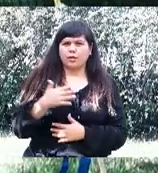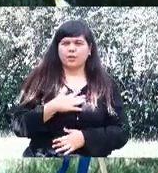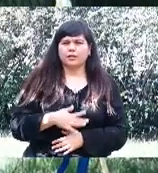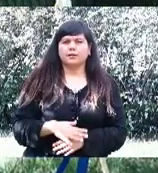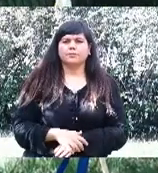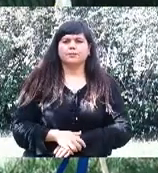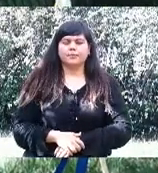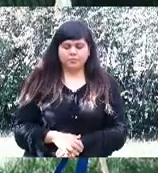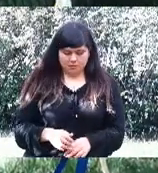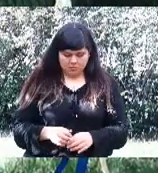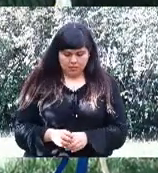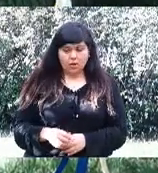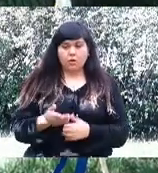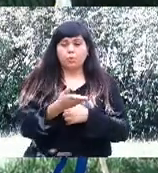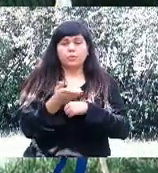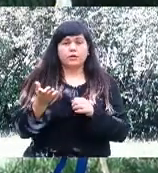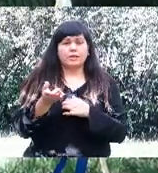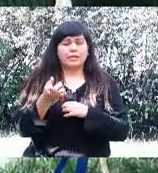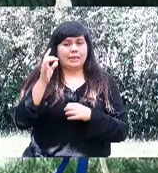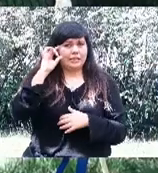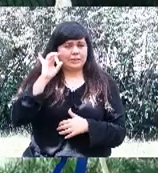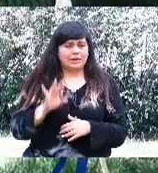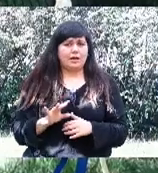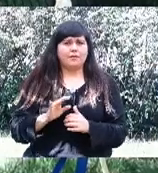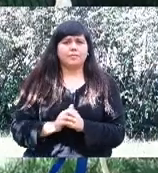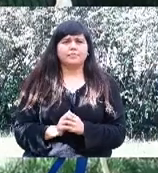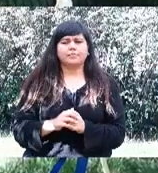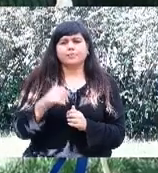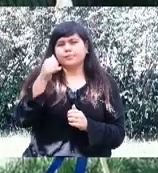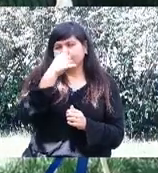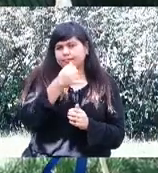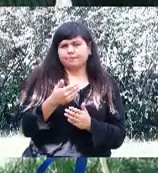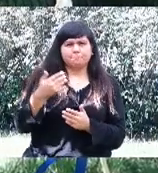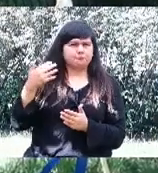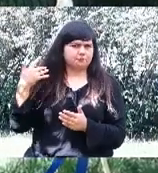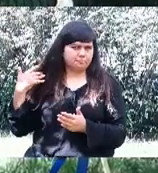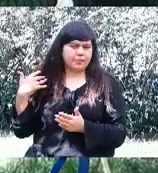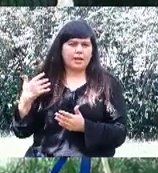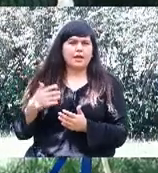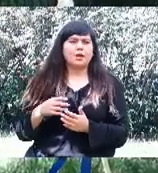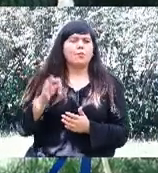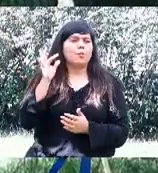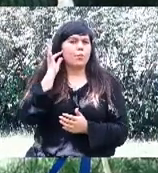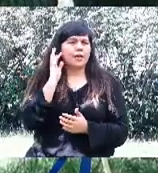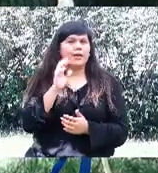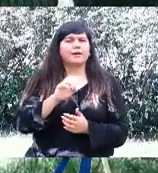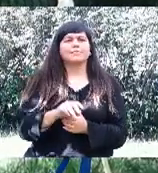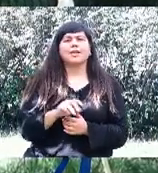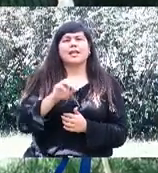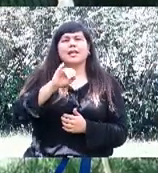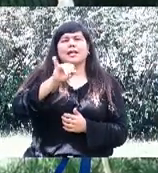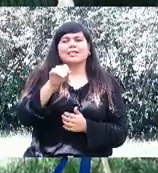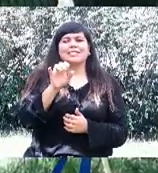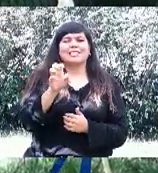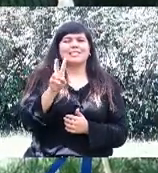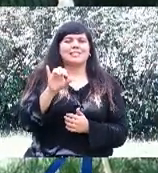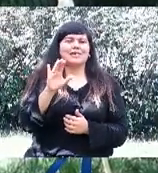importante como ustedes saben hace un tiempo nuestra querida Jessica sufrió un